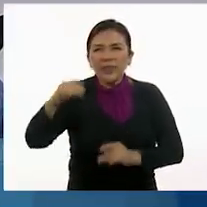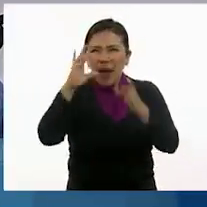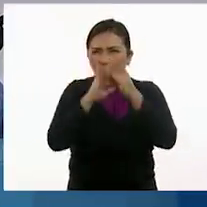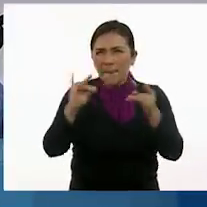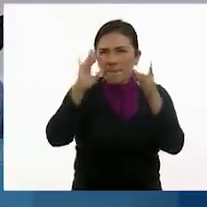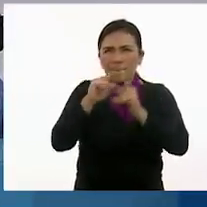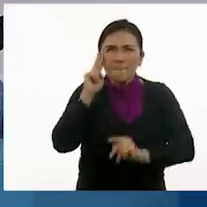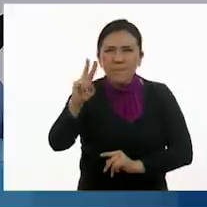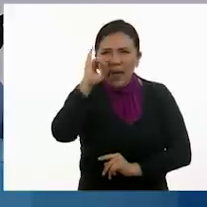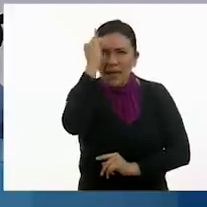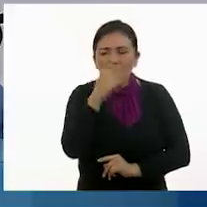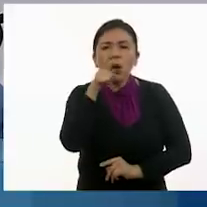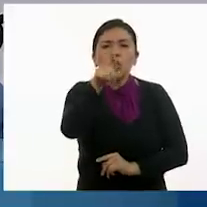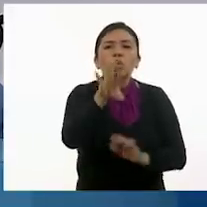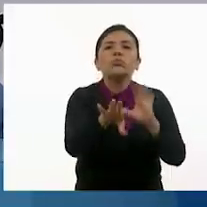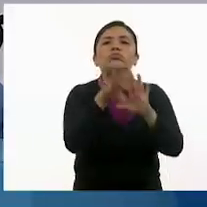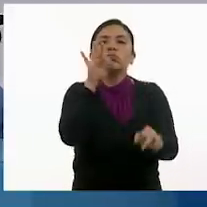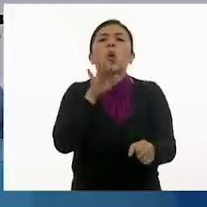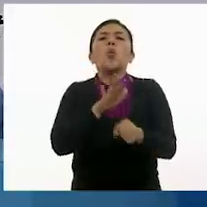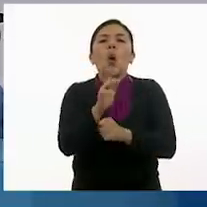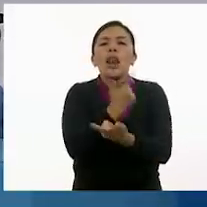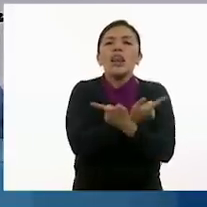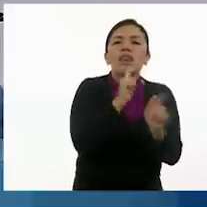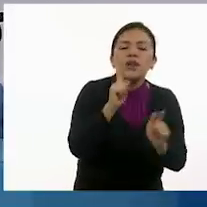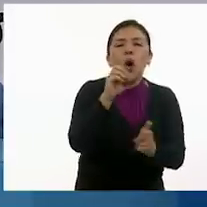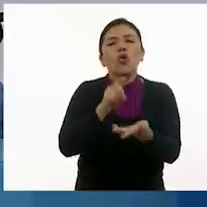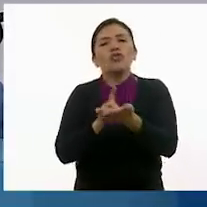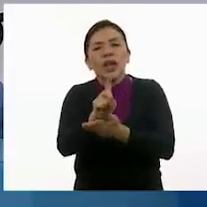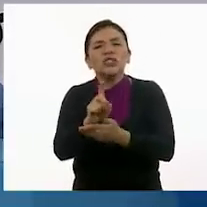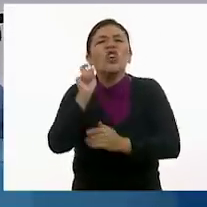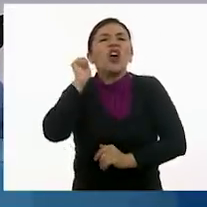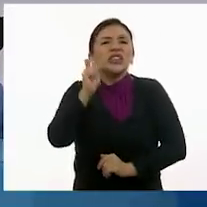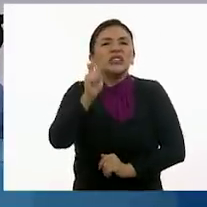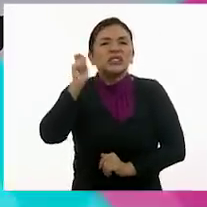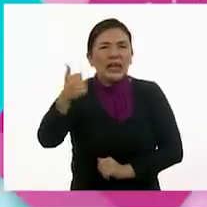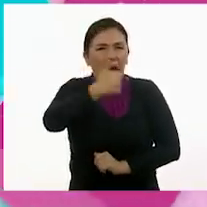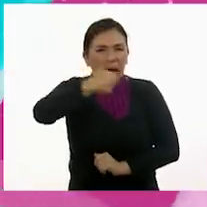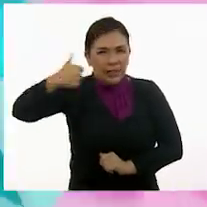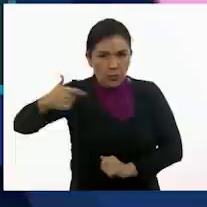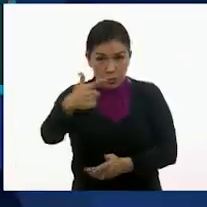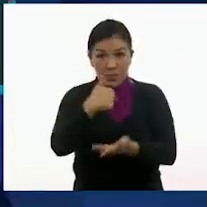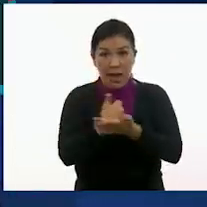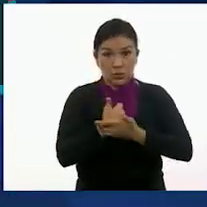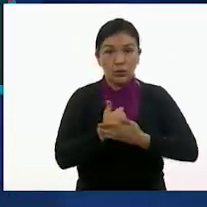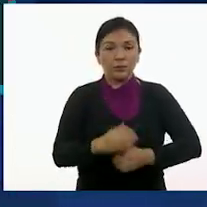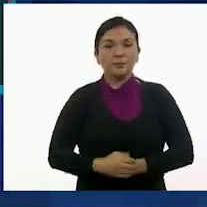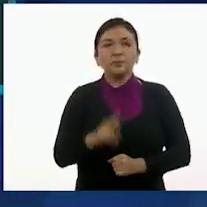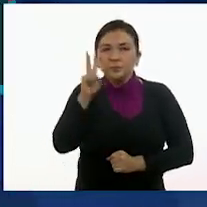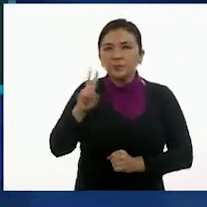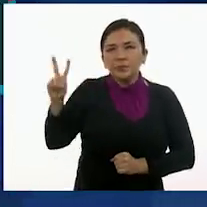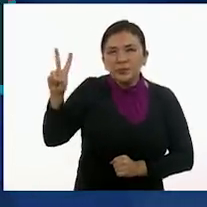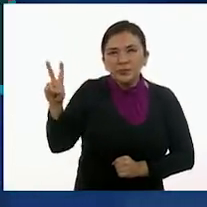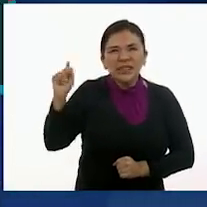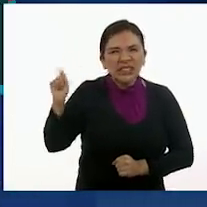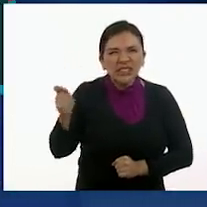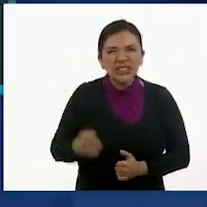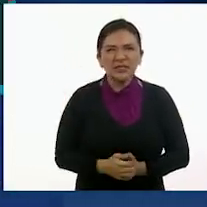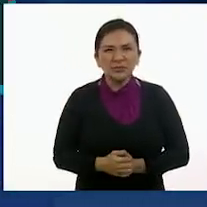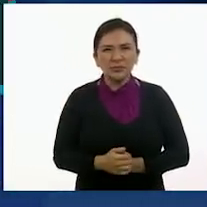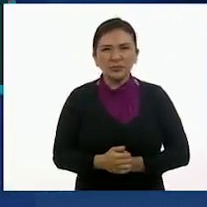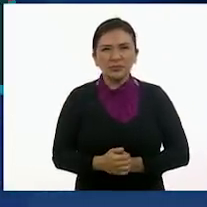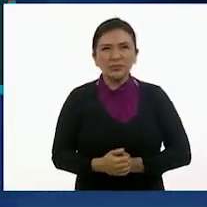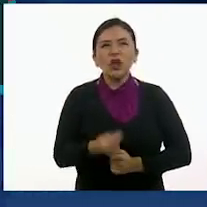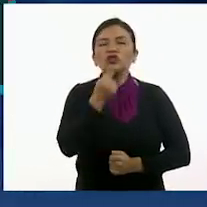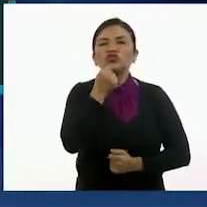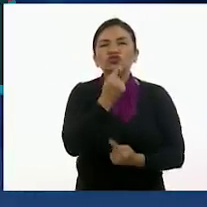describa, vamos a escoger a cuál libertad o derecho se refiere y ustedes me van a ayudar. Esta imagen vemos a